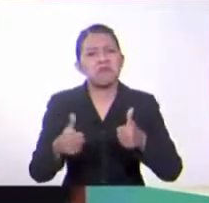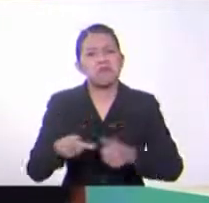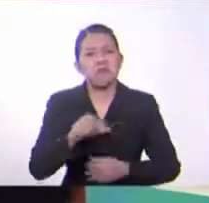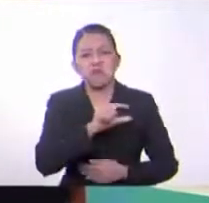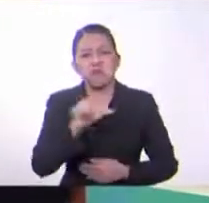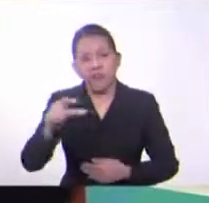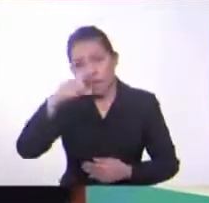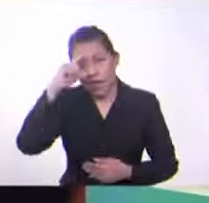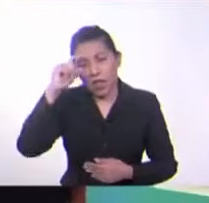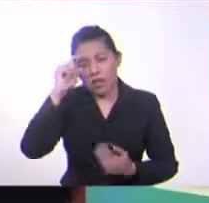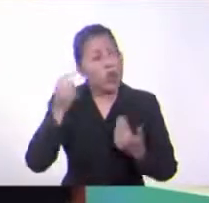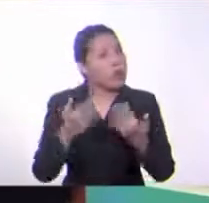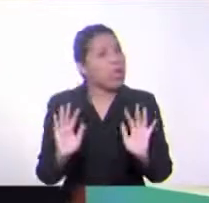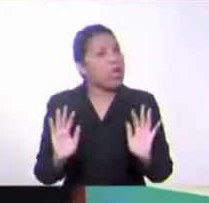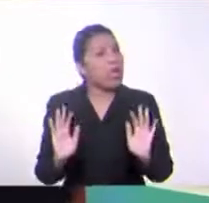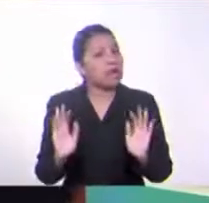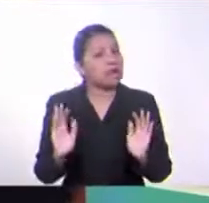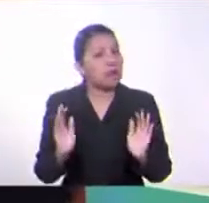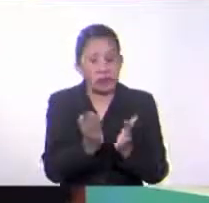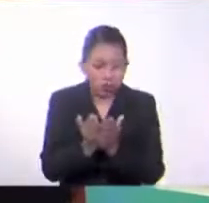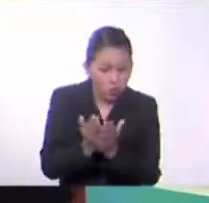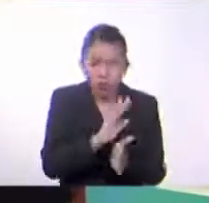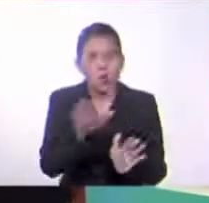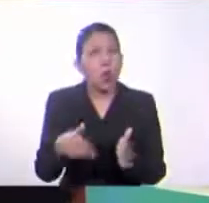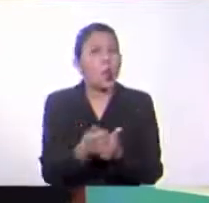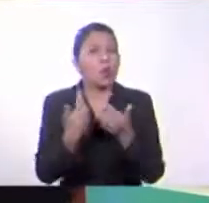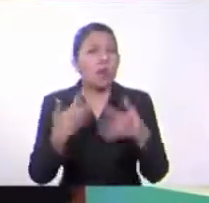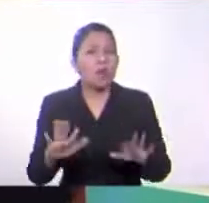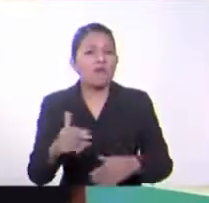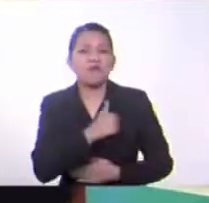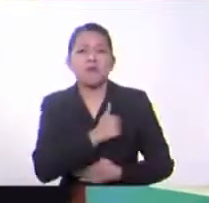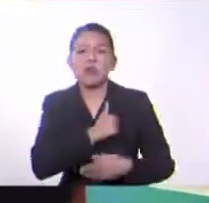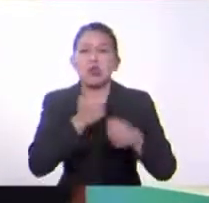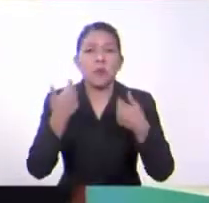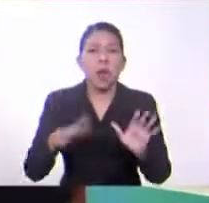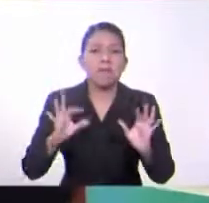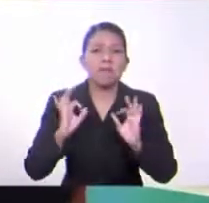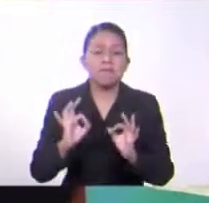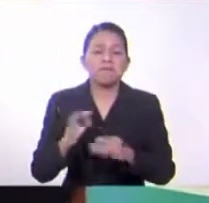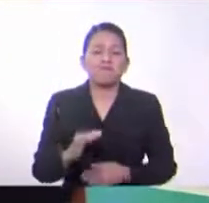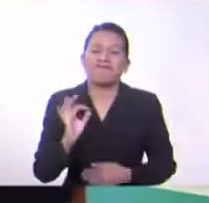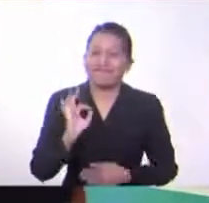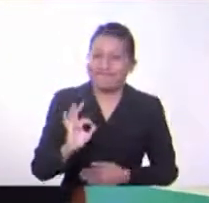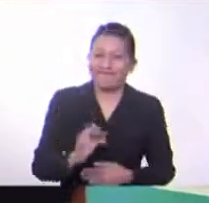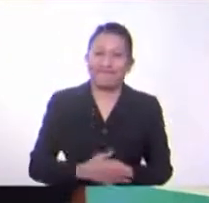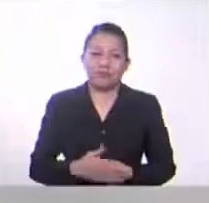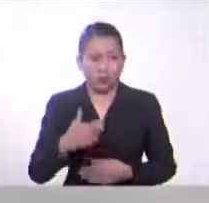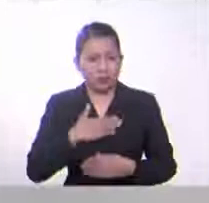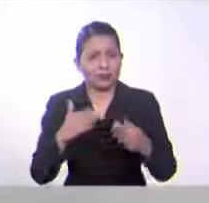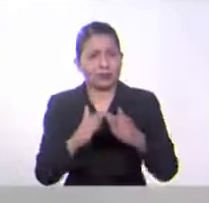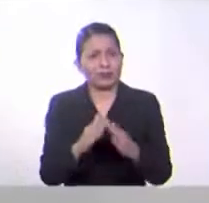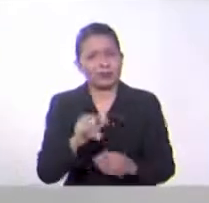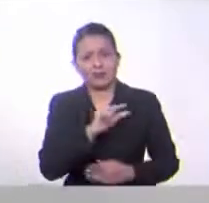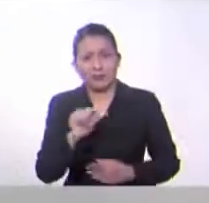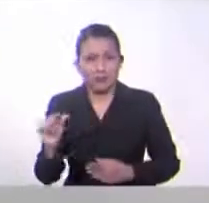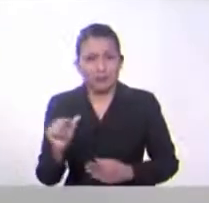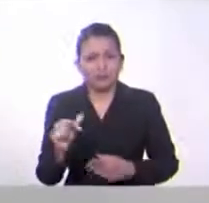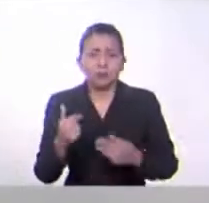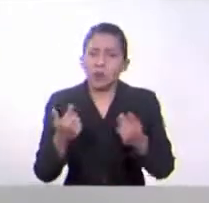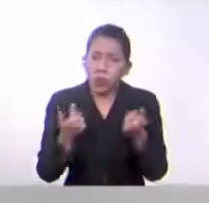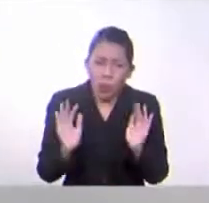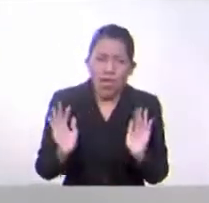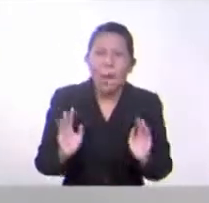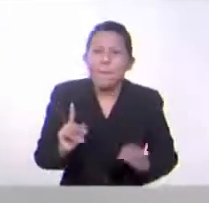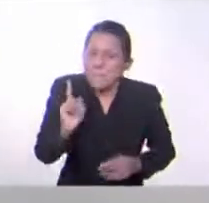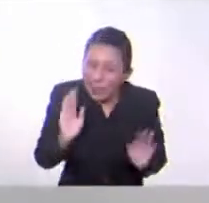de trabajo normal, estudio normal, todo. Tareas normales. Sí. Así es. Pues yo también tuve una semana bastante normal,